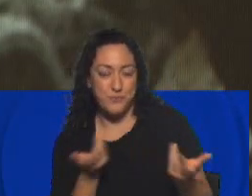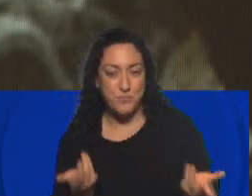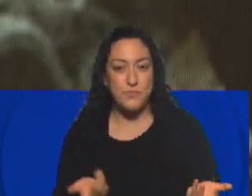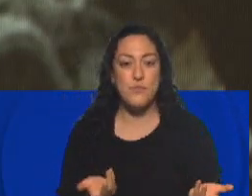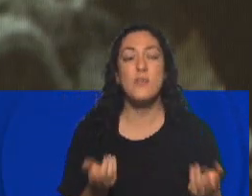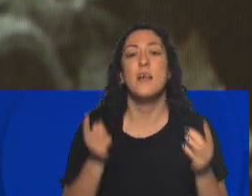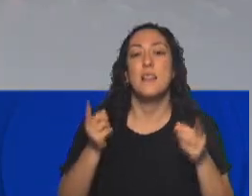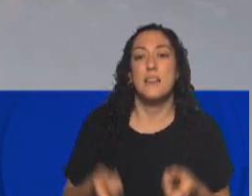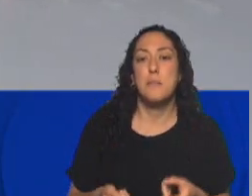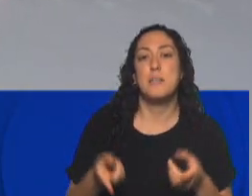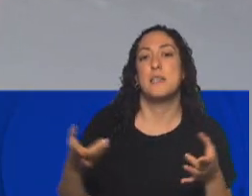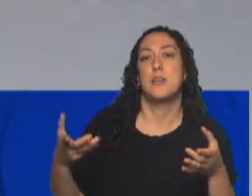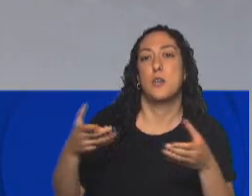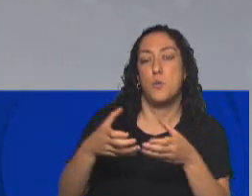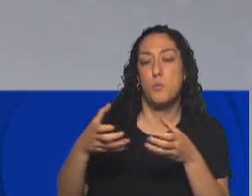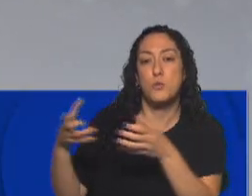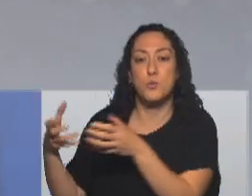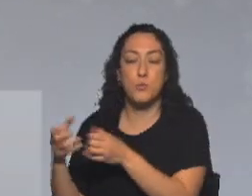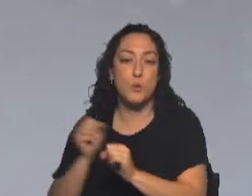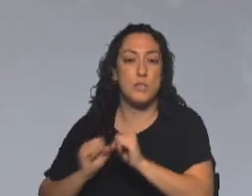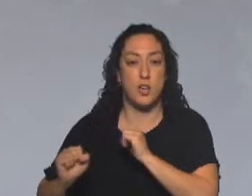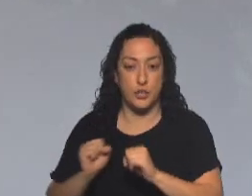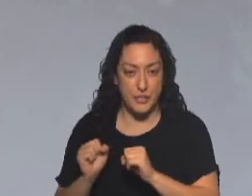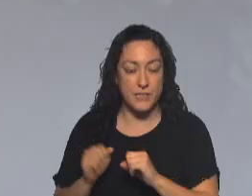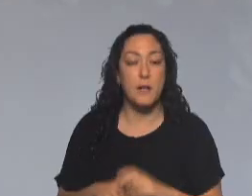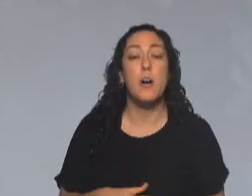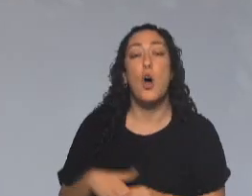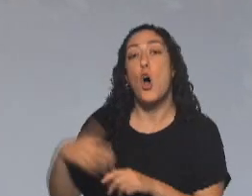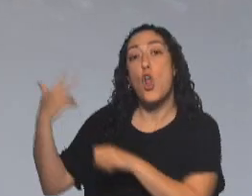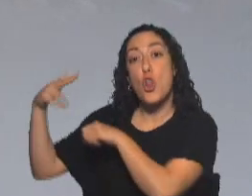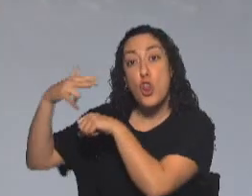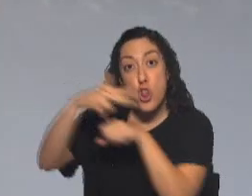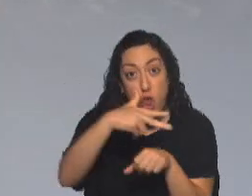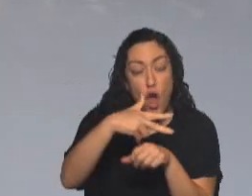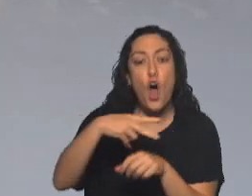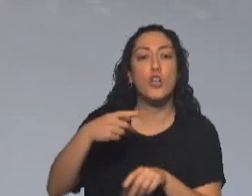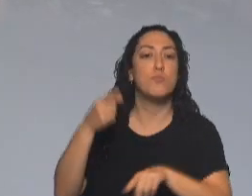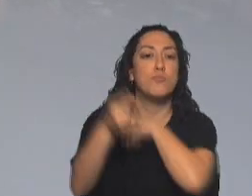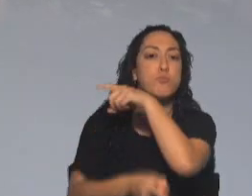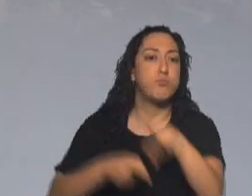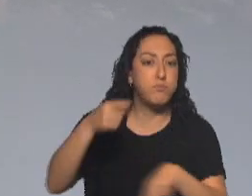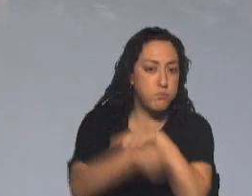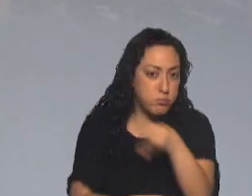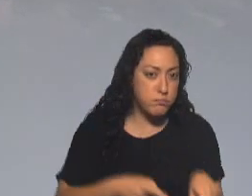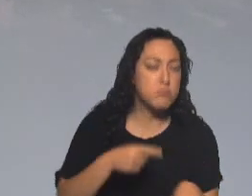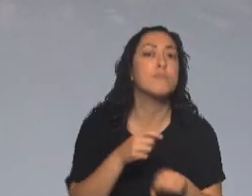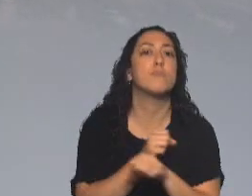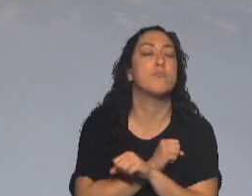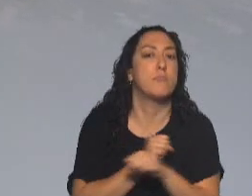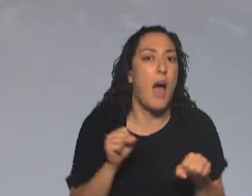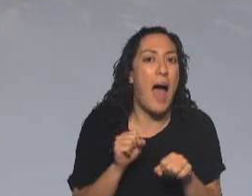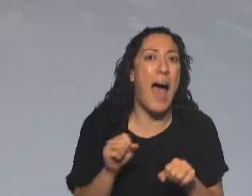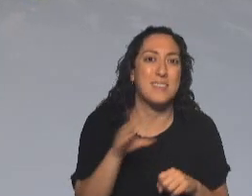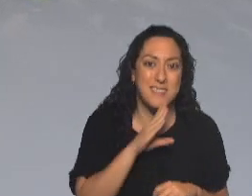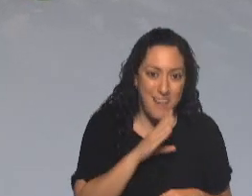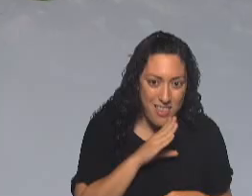mismo del Hamas en Gaza. Continuamos. Ataques con drones, les decía, desde el Hezbolá a Israel. Se